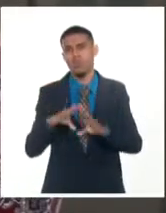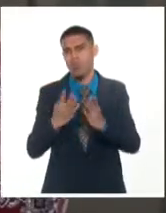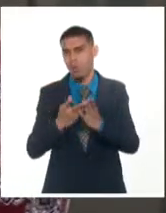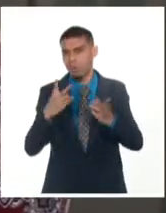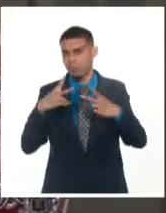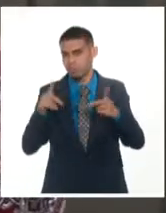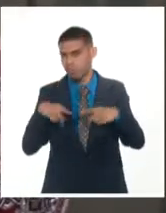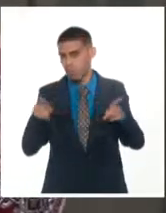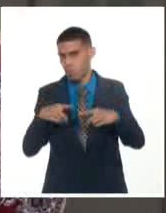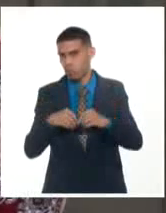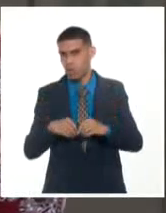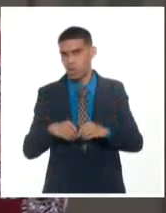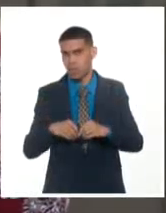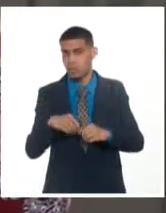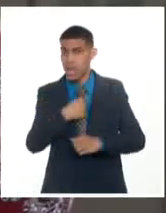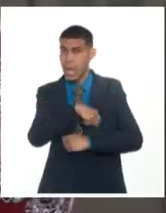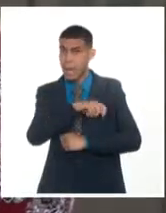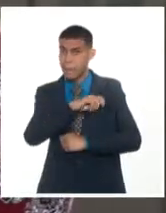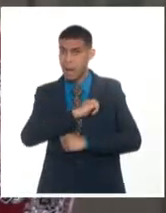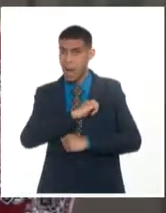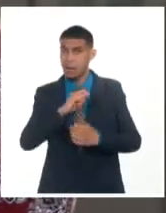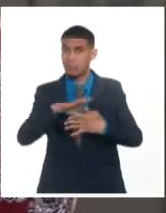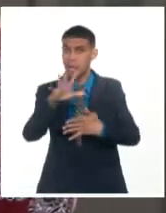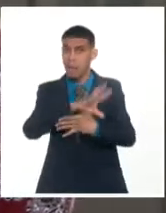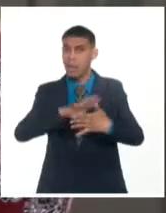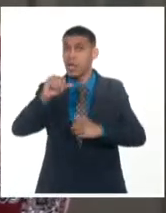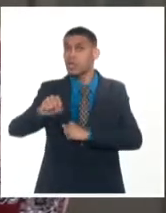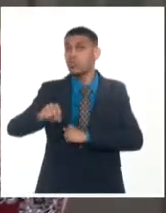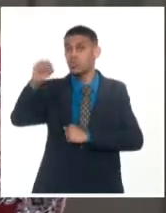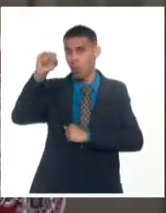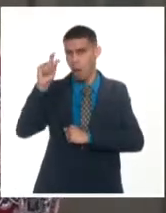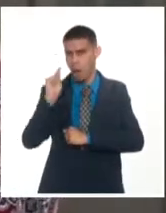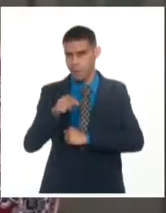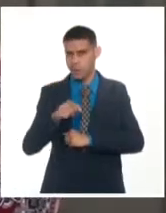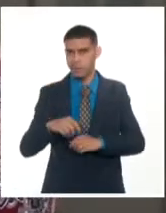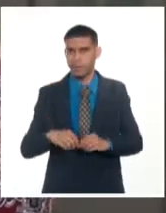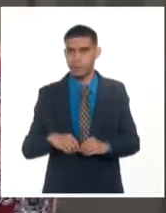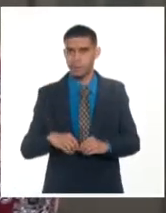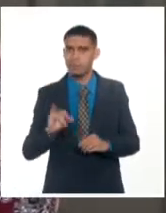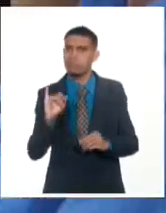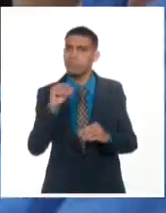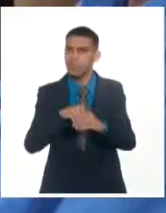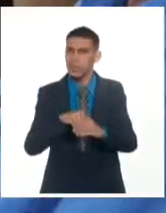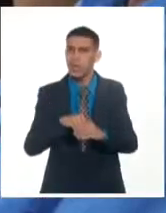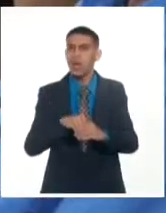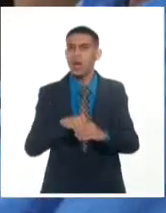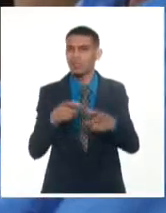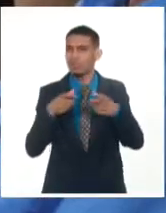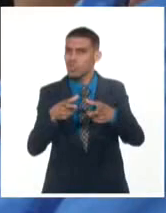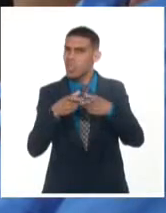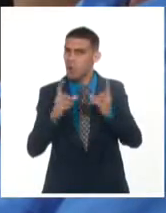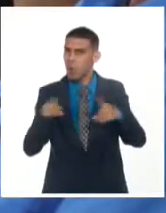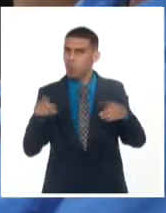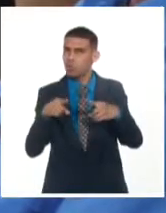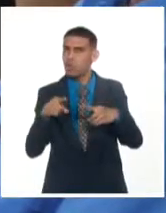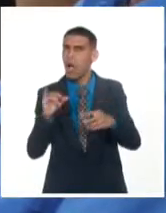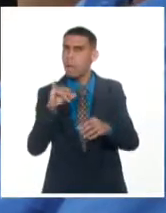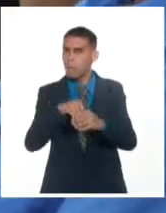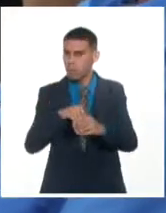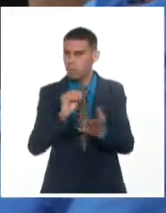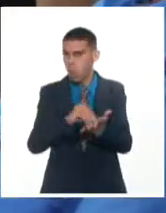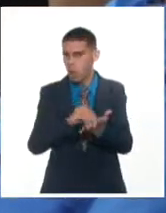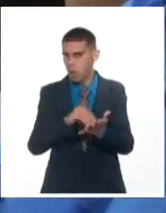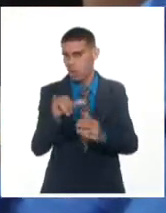de España. Además de eso, quisimos integrar en nuestra selección algunas compositoras mujeres también,